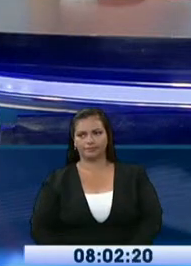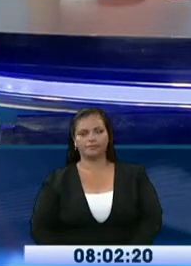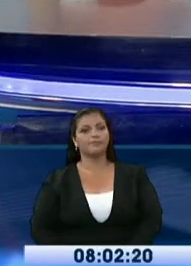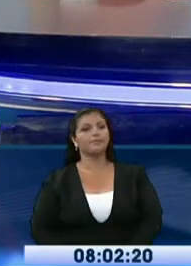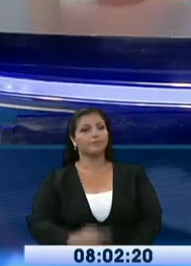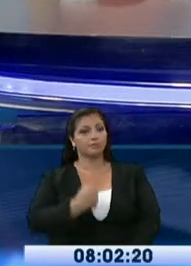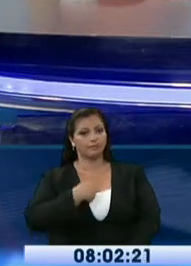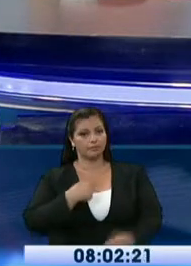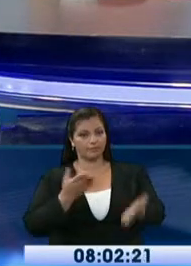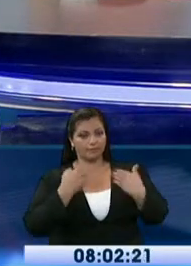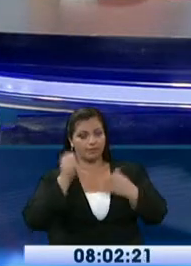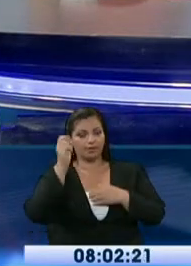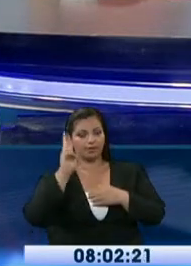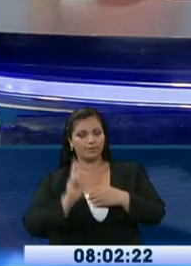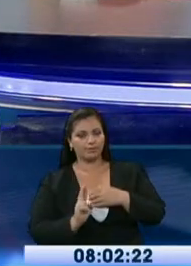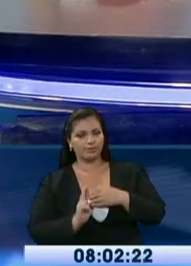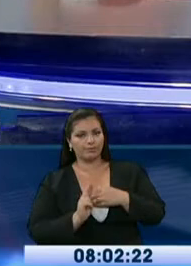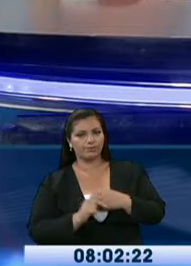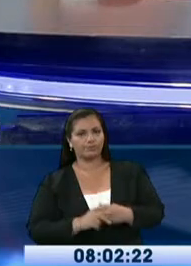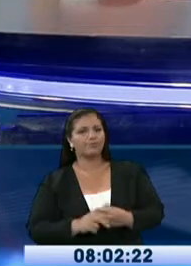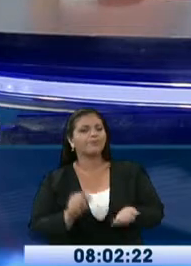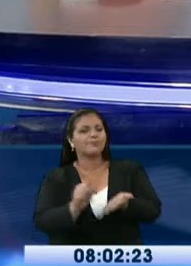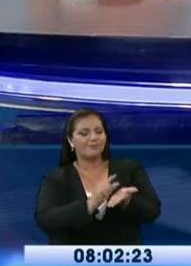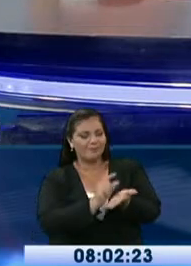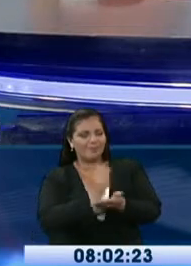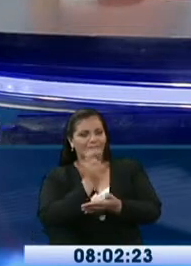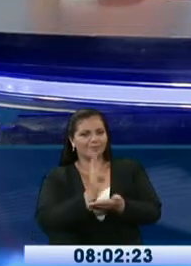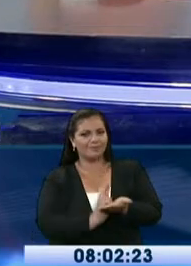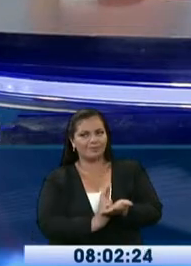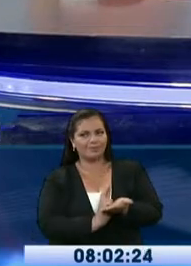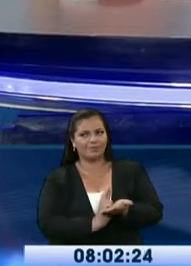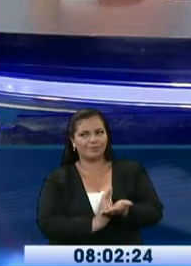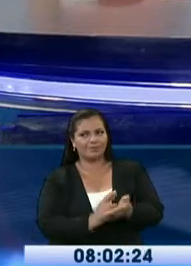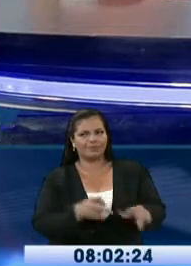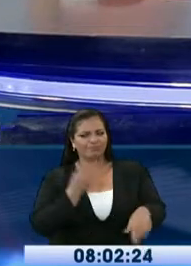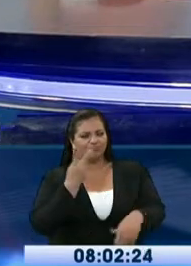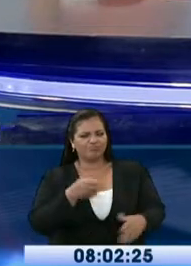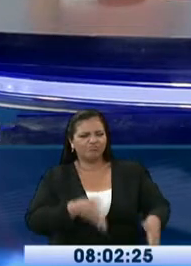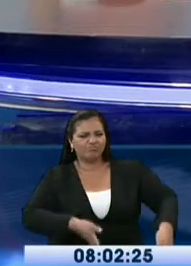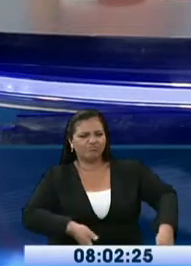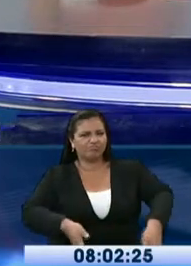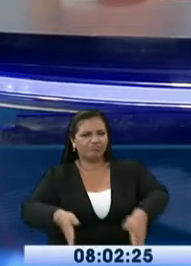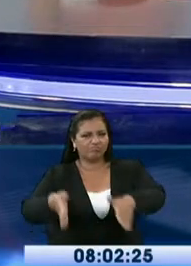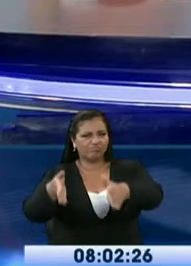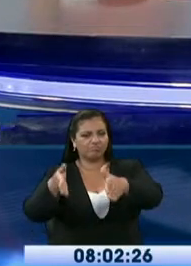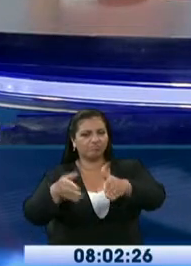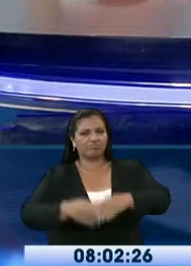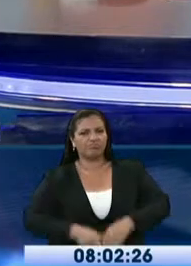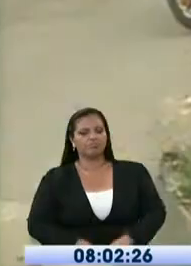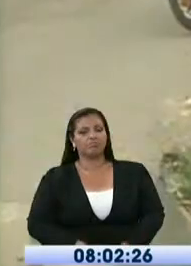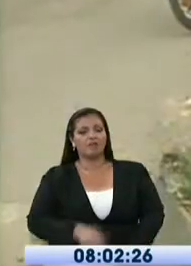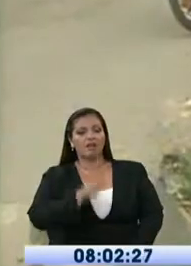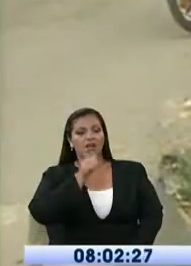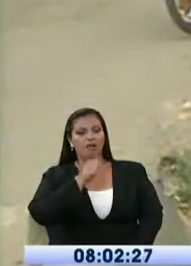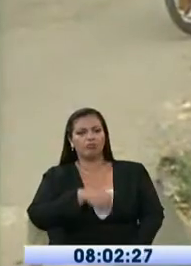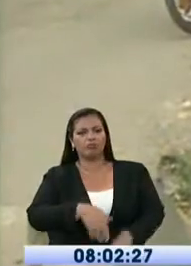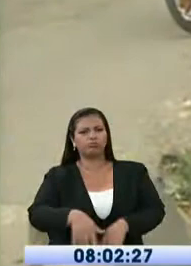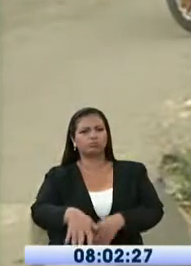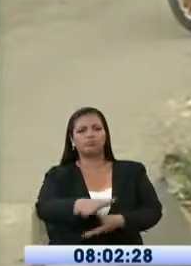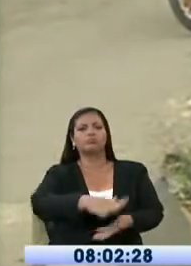estoy al sur de la ciudad de Guayaquil, en el Guasmo Sur, en uno de los canales de desfogue de aguas lluvias que está ubicado en la